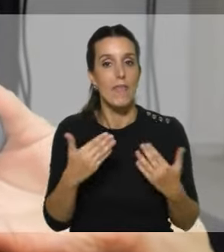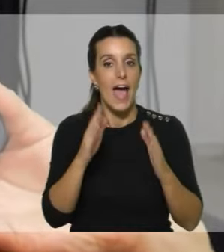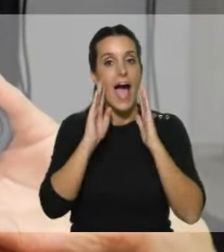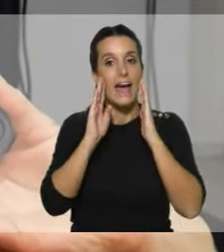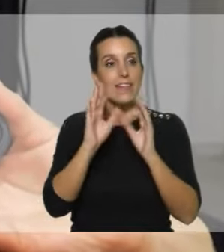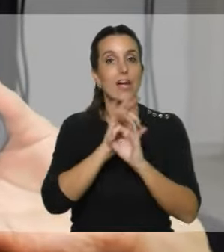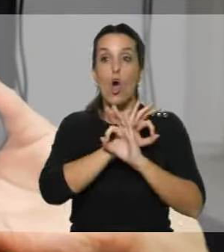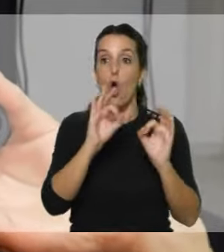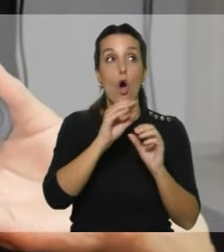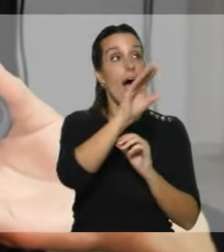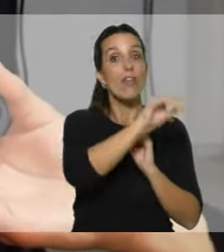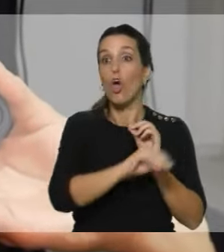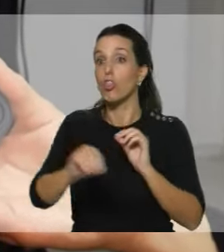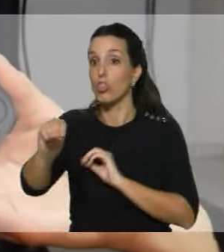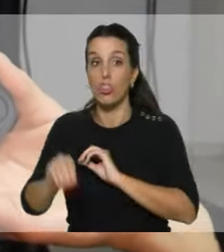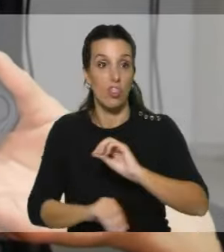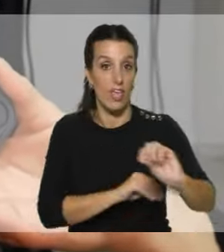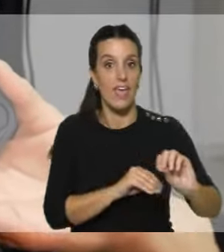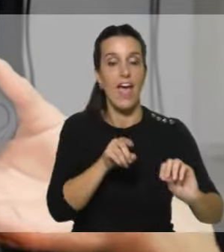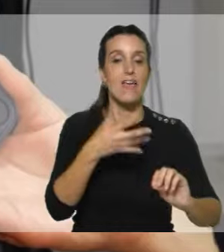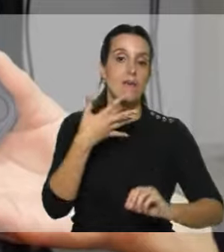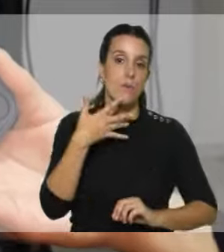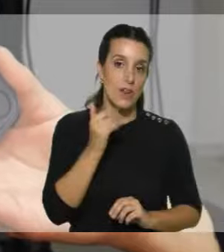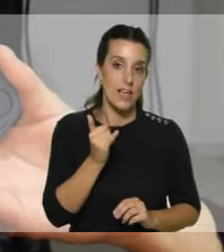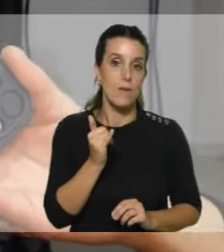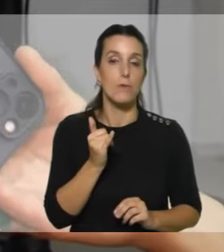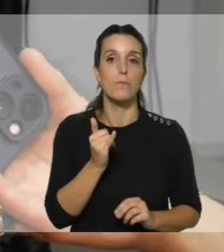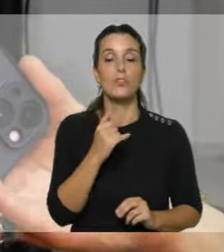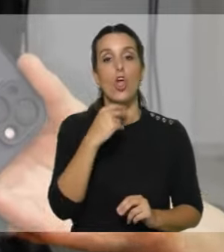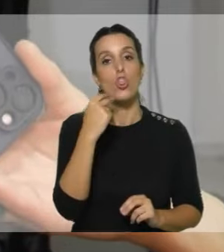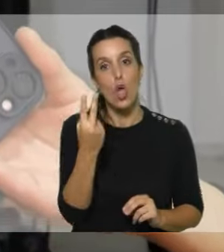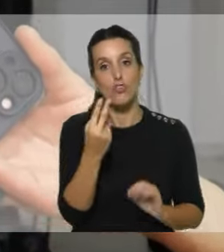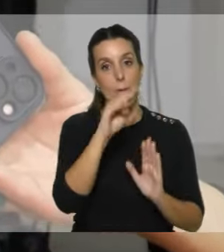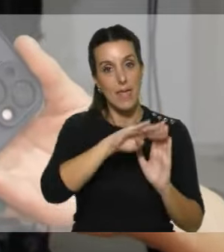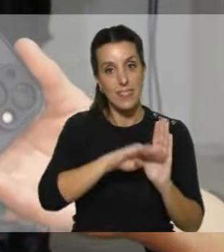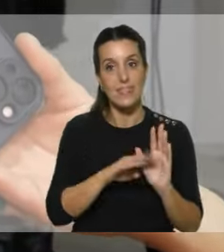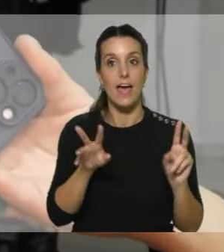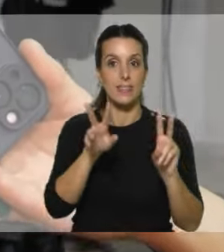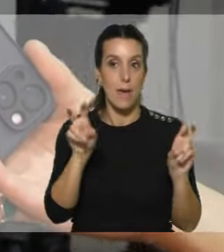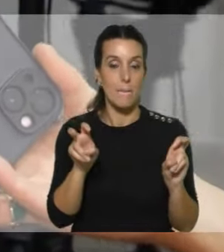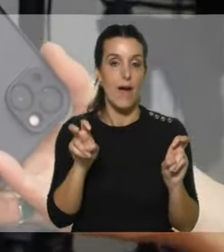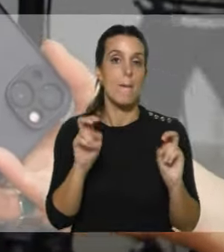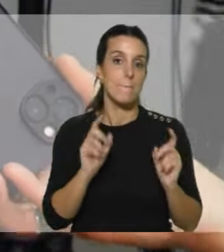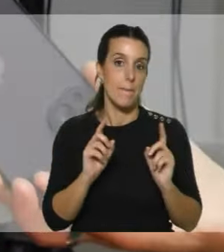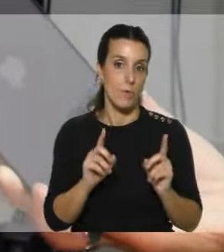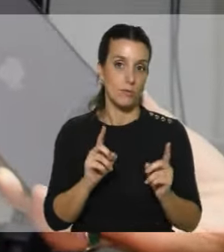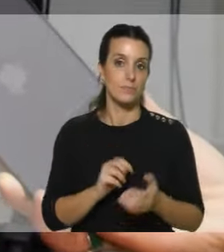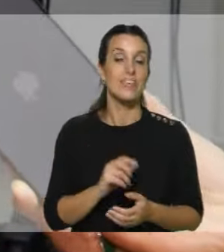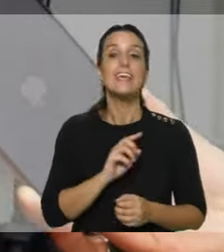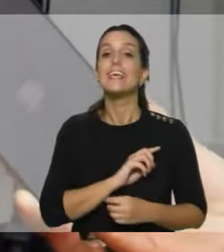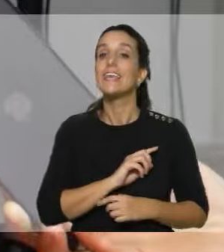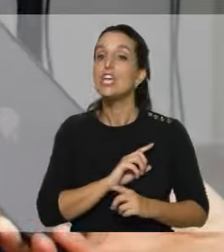o para dirigirte. Entonces, ahí hay, por ejemplo, dos grandes medidas que tienen que ver con esto, ¿verdad? Y